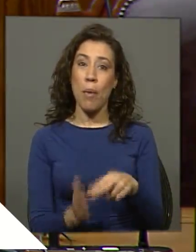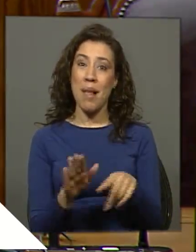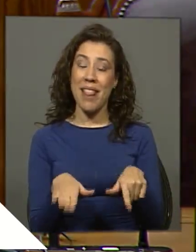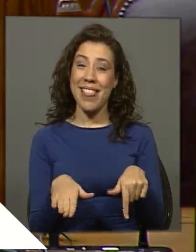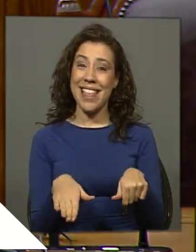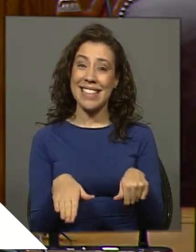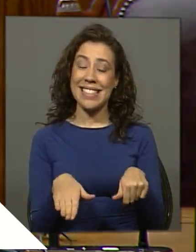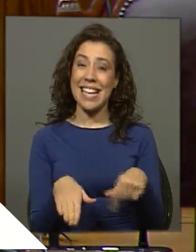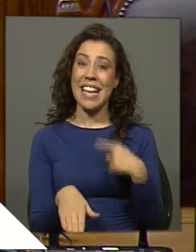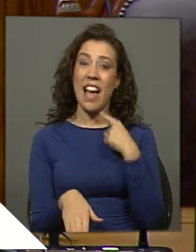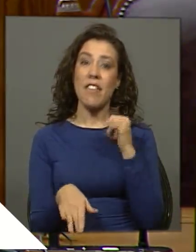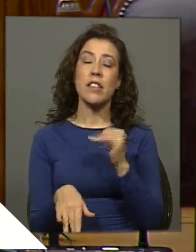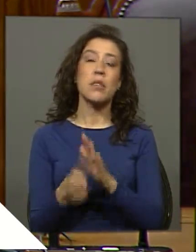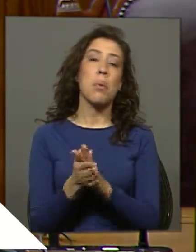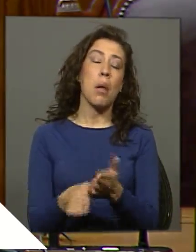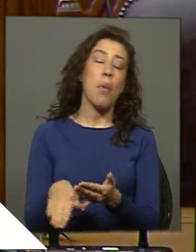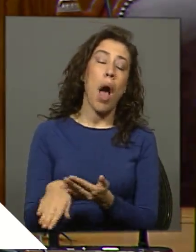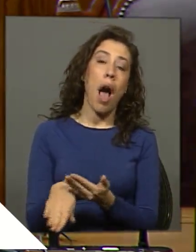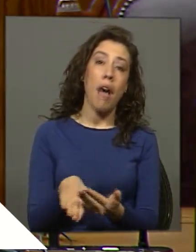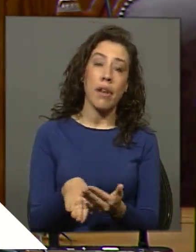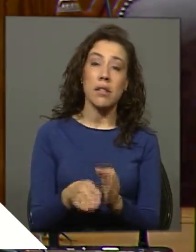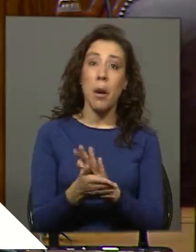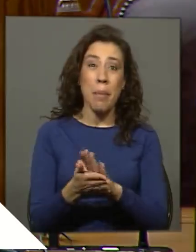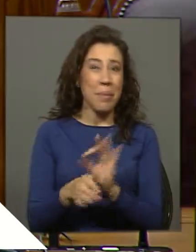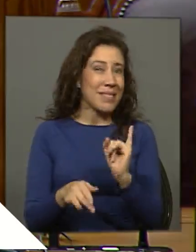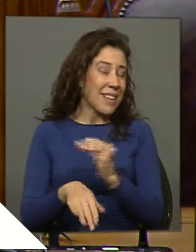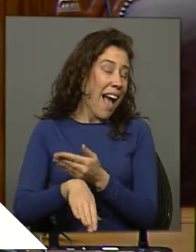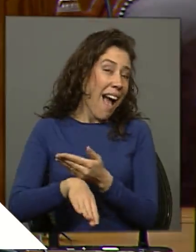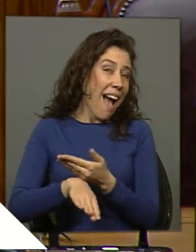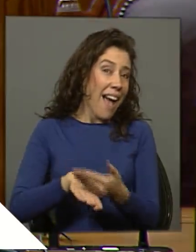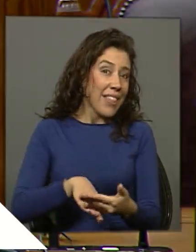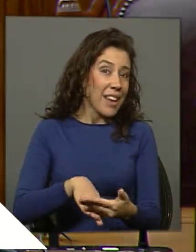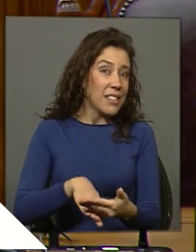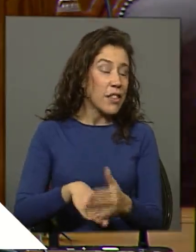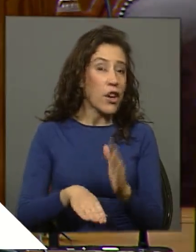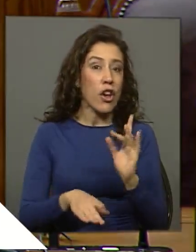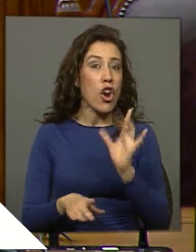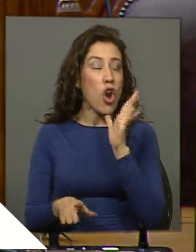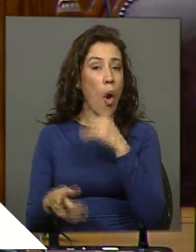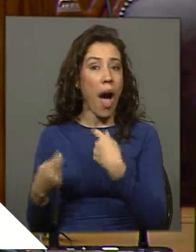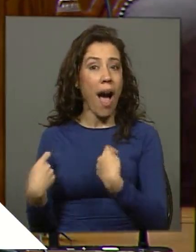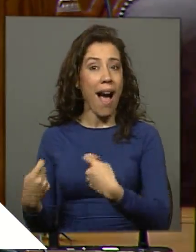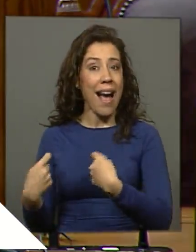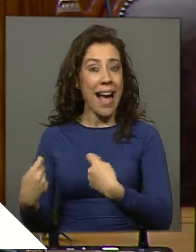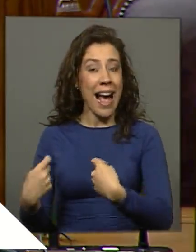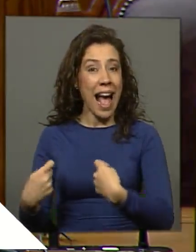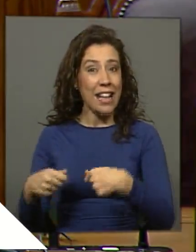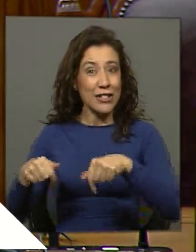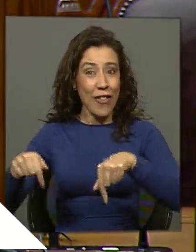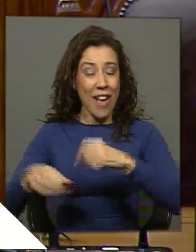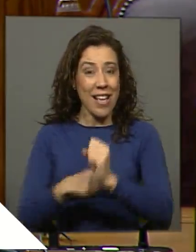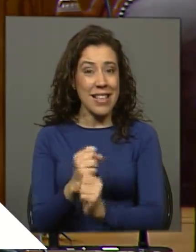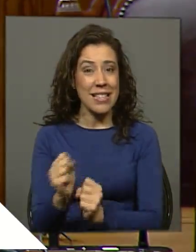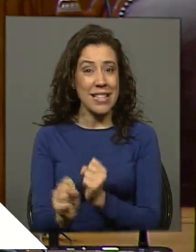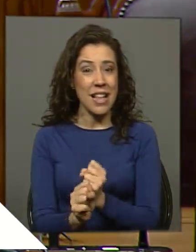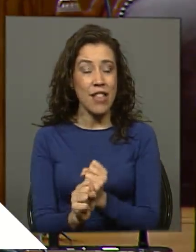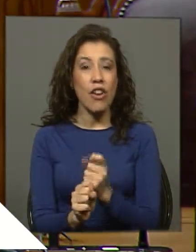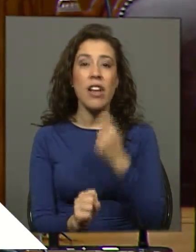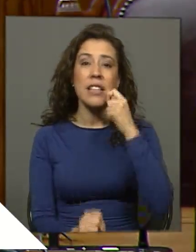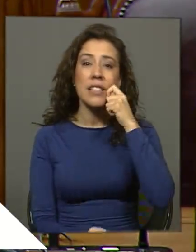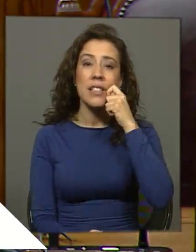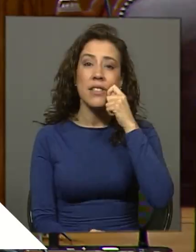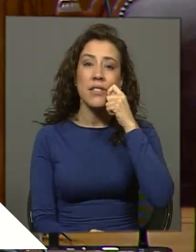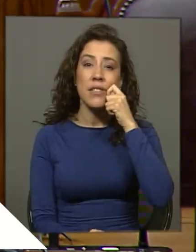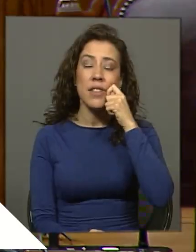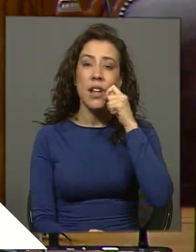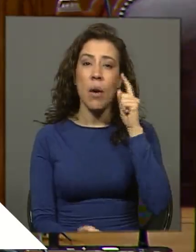ve afectado si esto se nos atrasa si se atrasara y no tenemos gastos en esto este año quiere decir que la